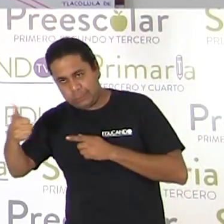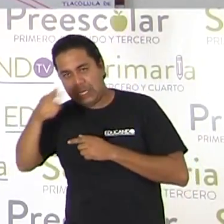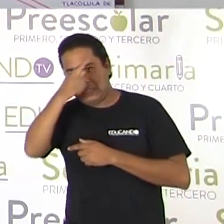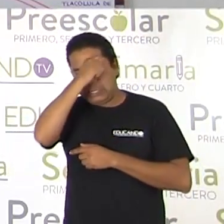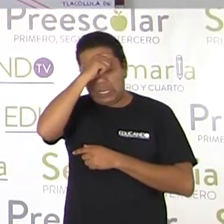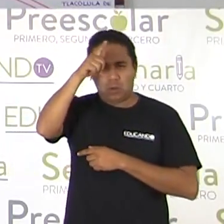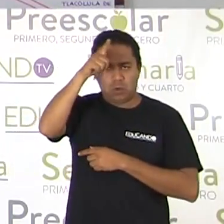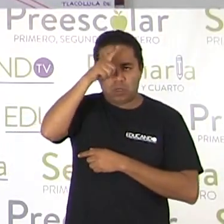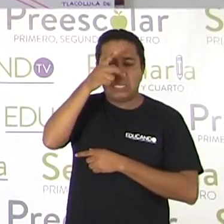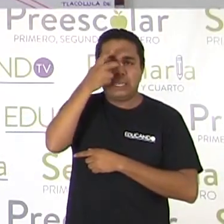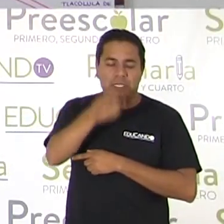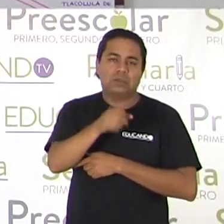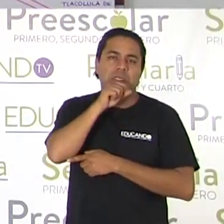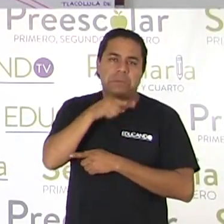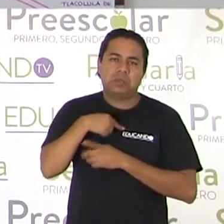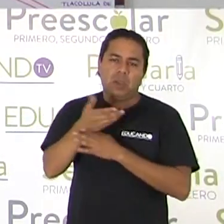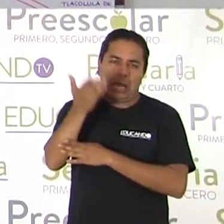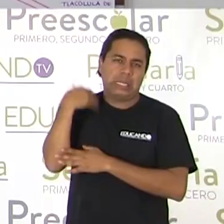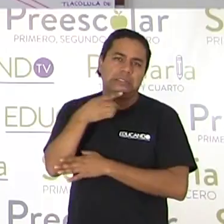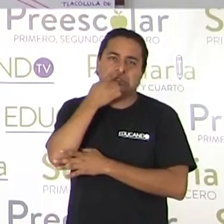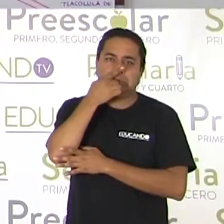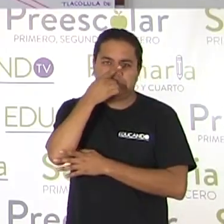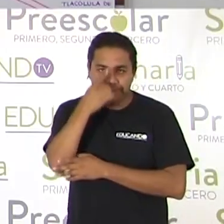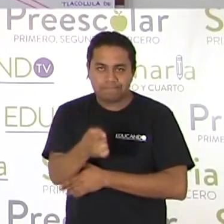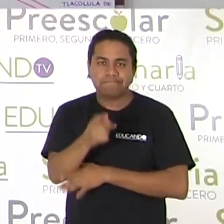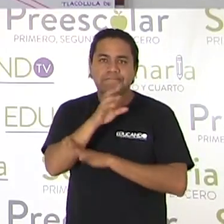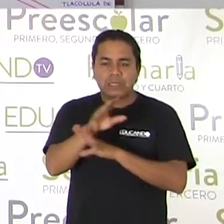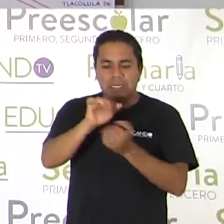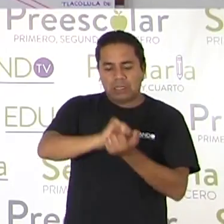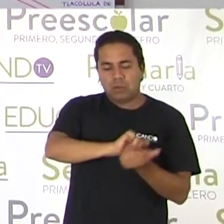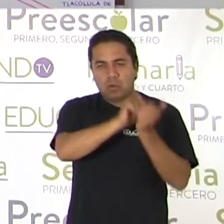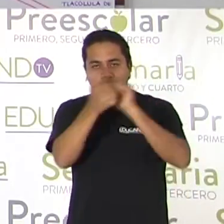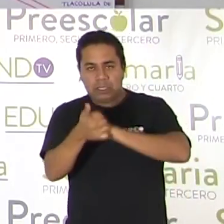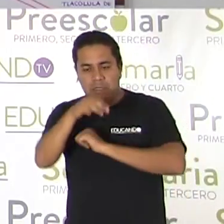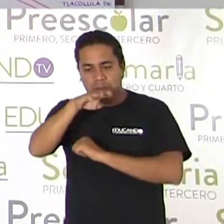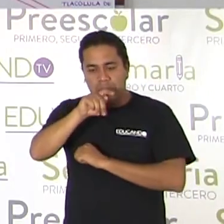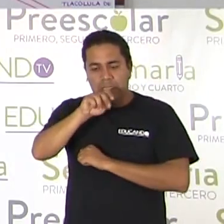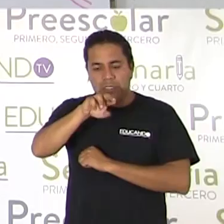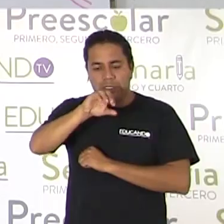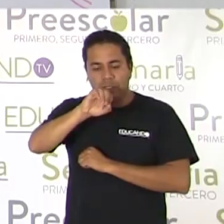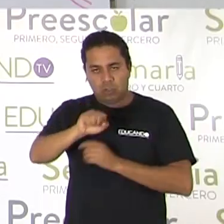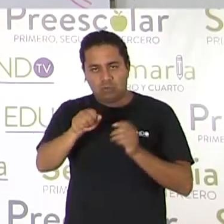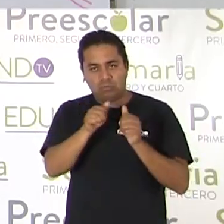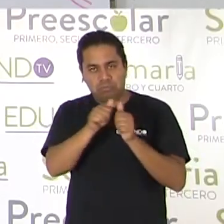también te comentaba que si lo queremos convertir a metros, podemos hacer una